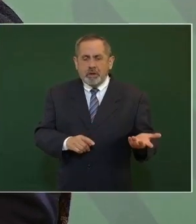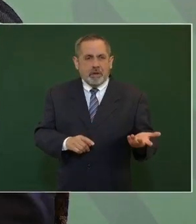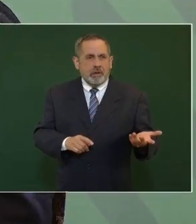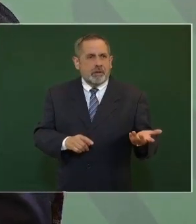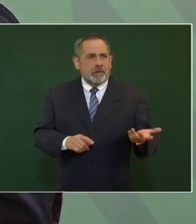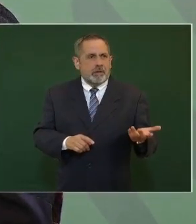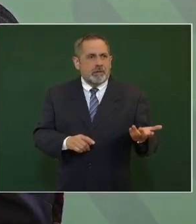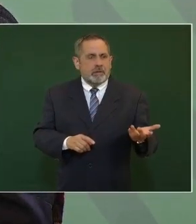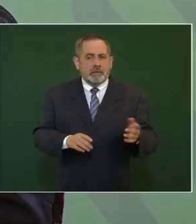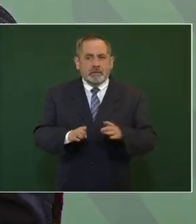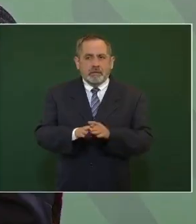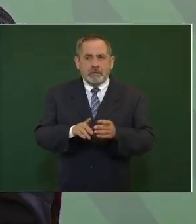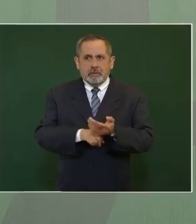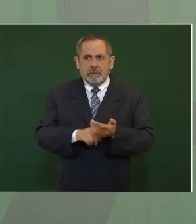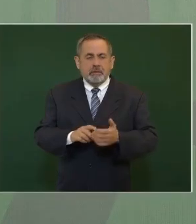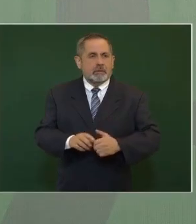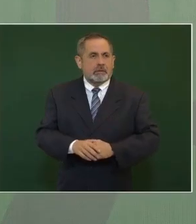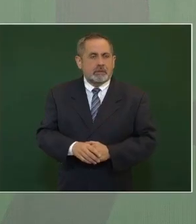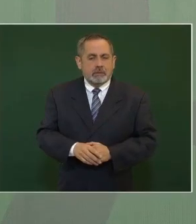deben de